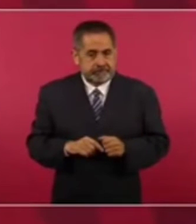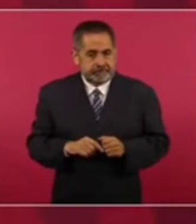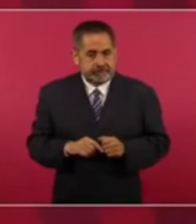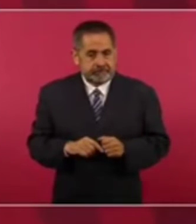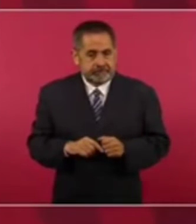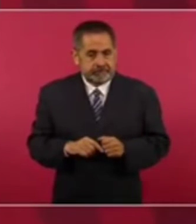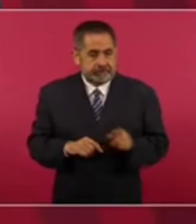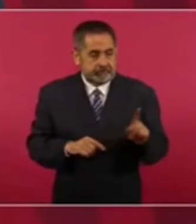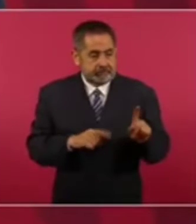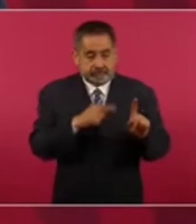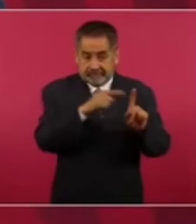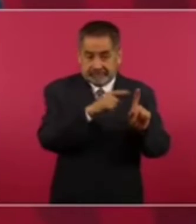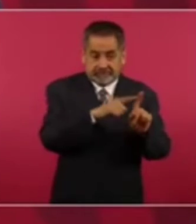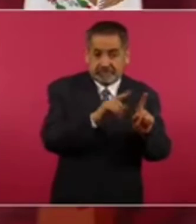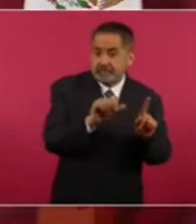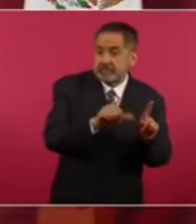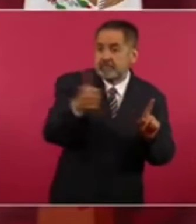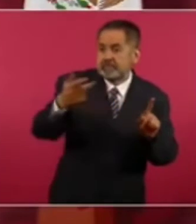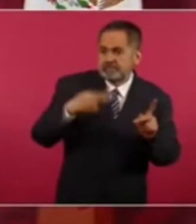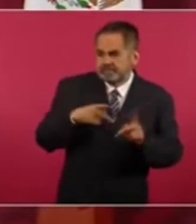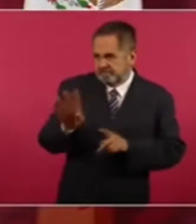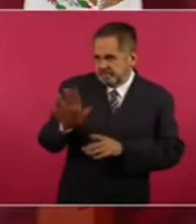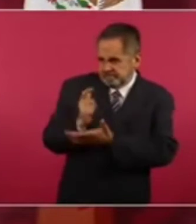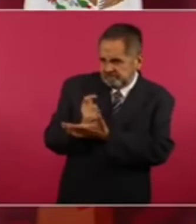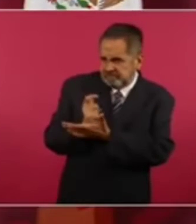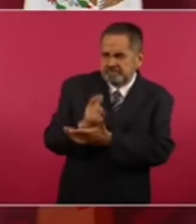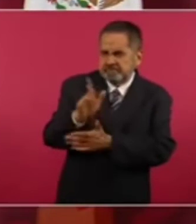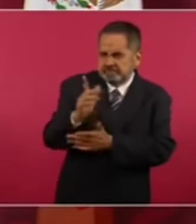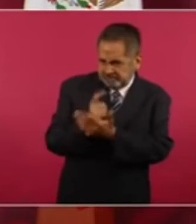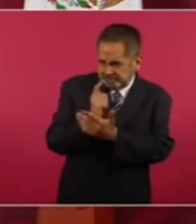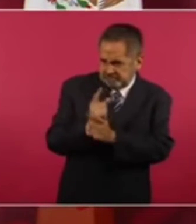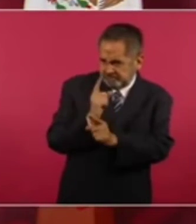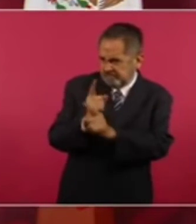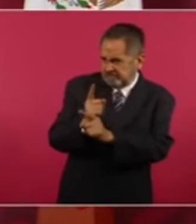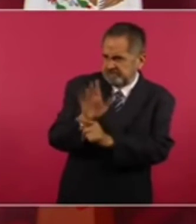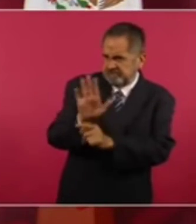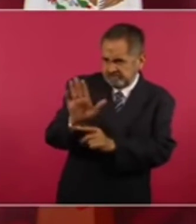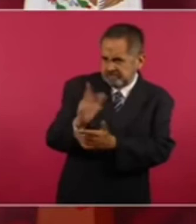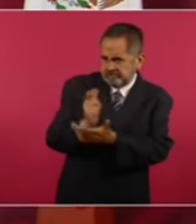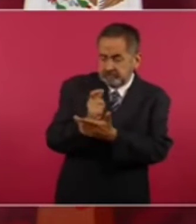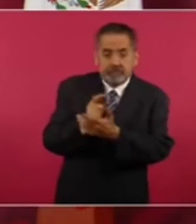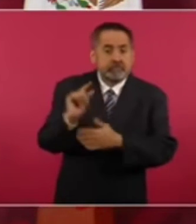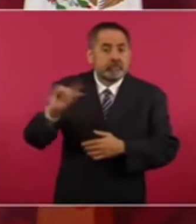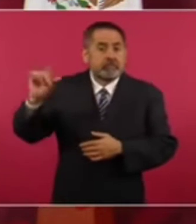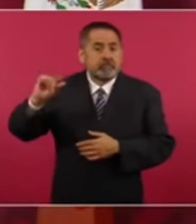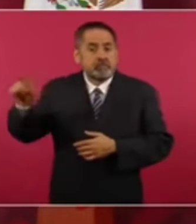muchos amenazados por él, hasta autoridades.